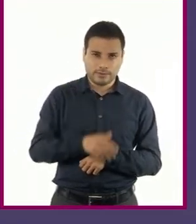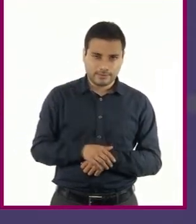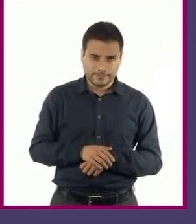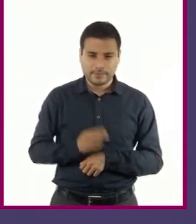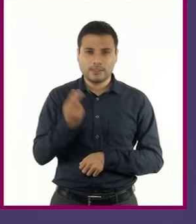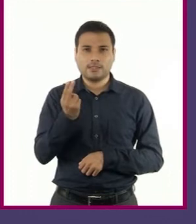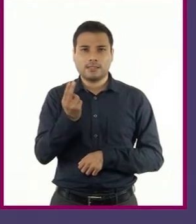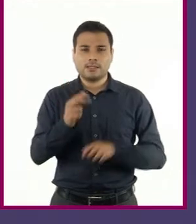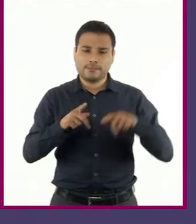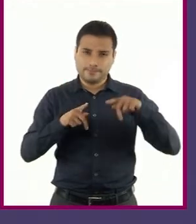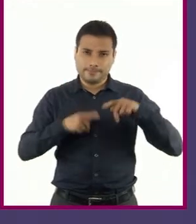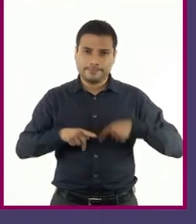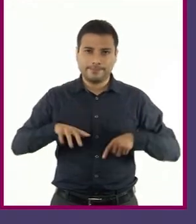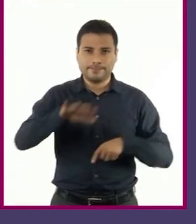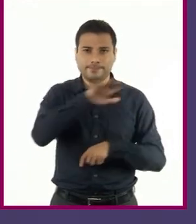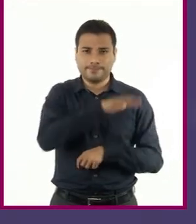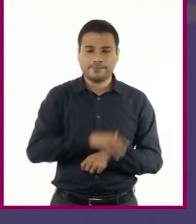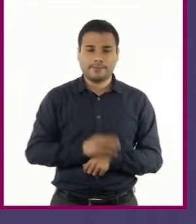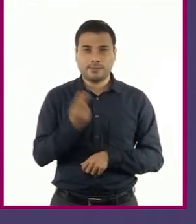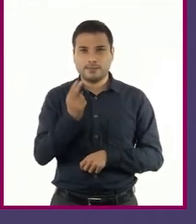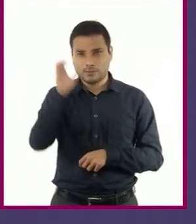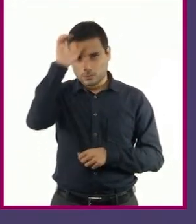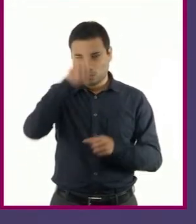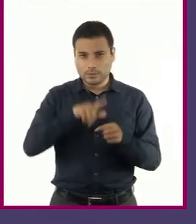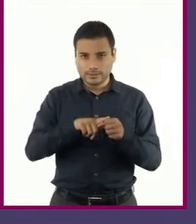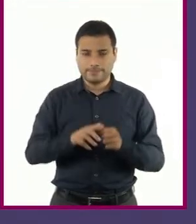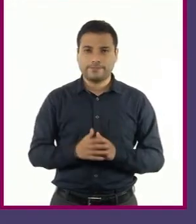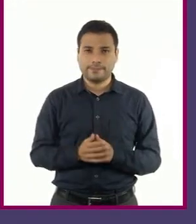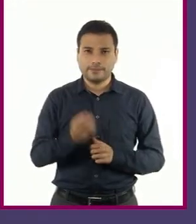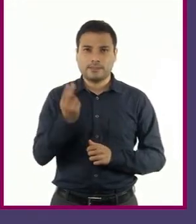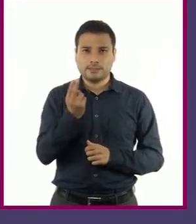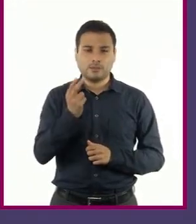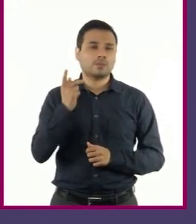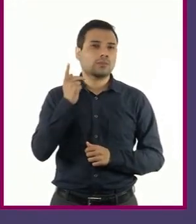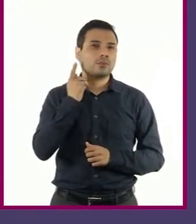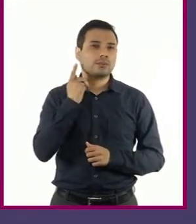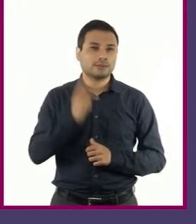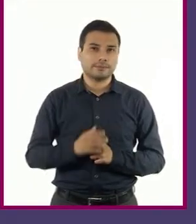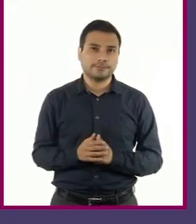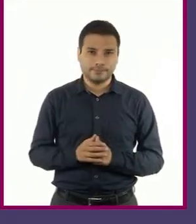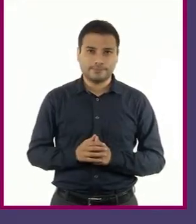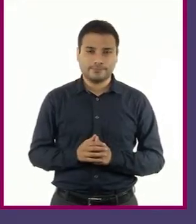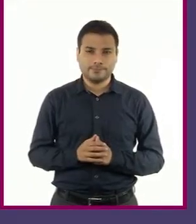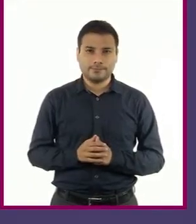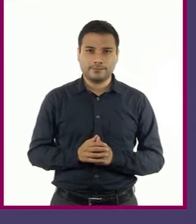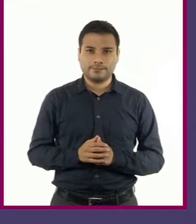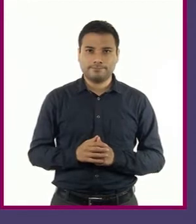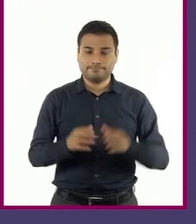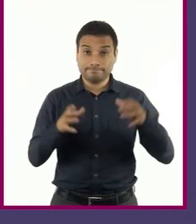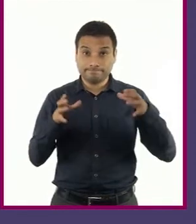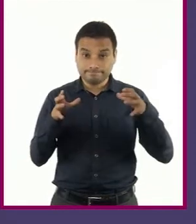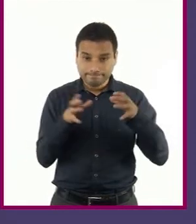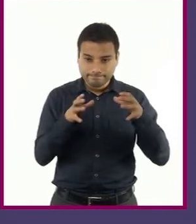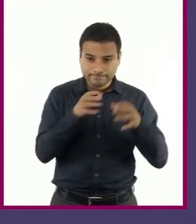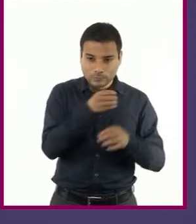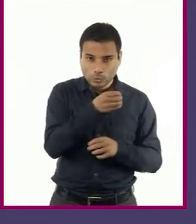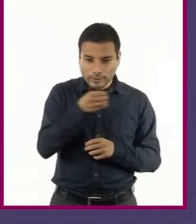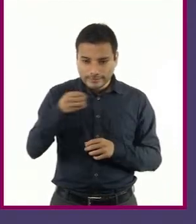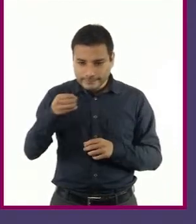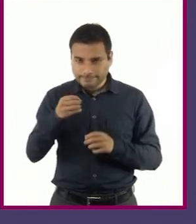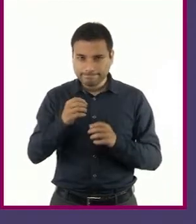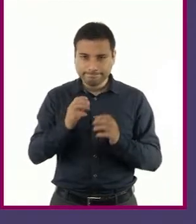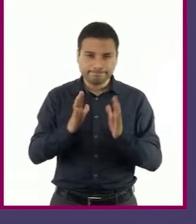sociales, necesidades culturales, necesidades políticas, organizarse para tomar decisiones y